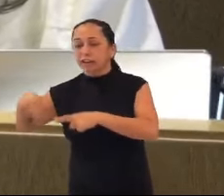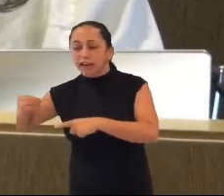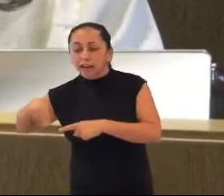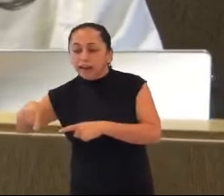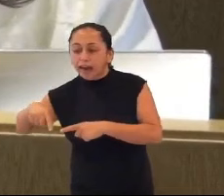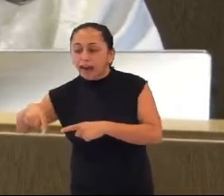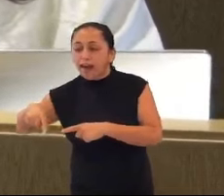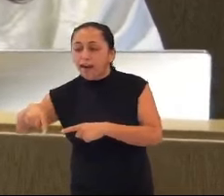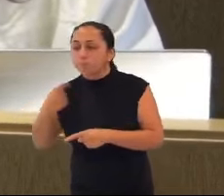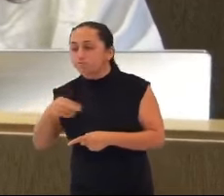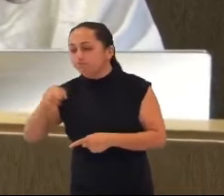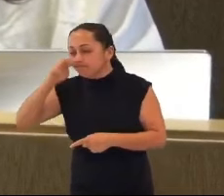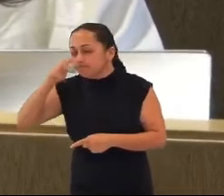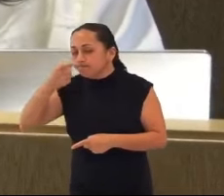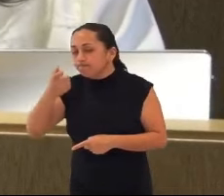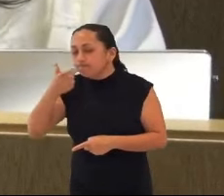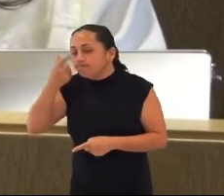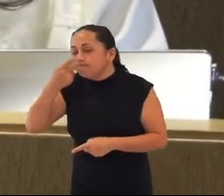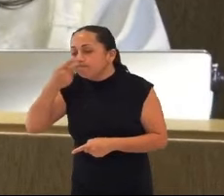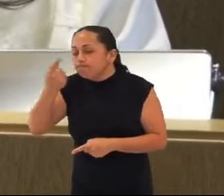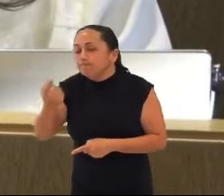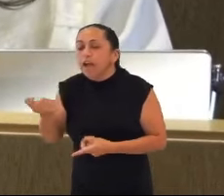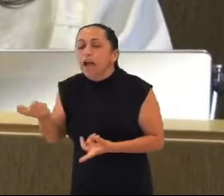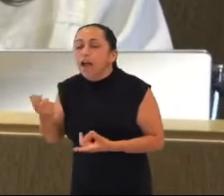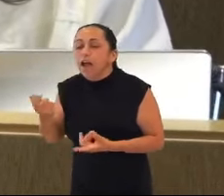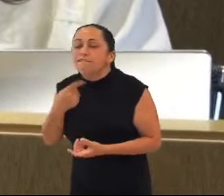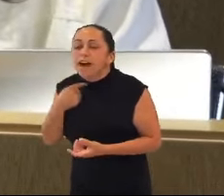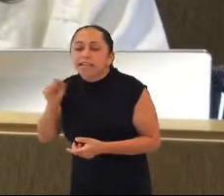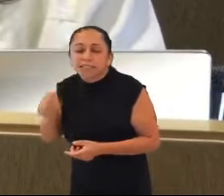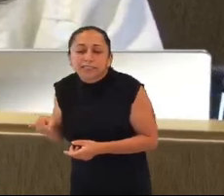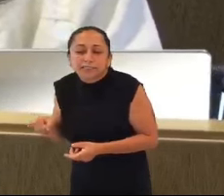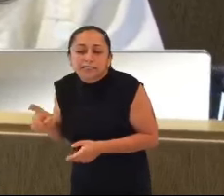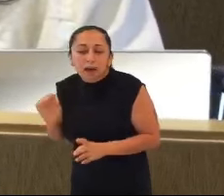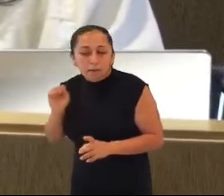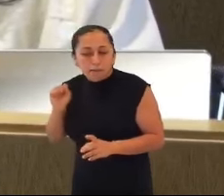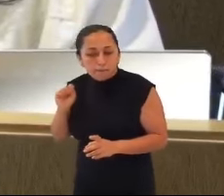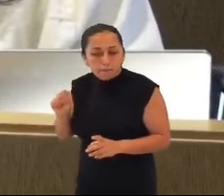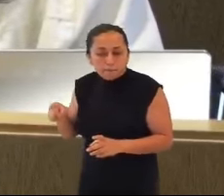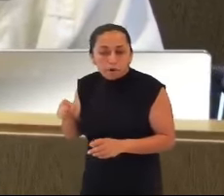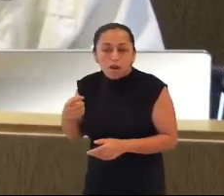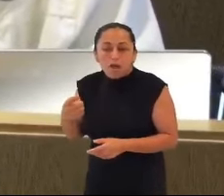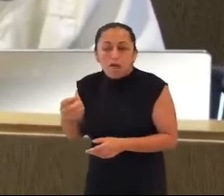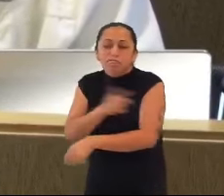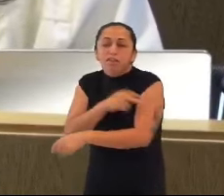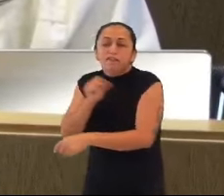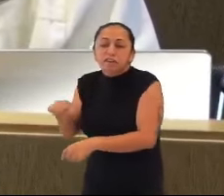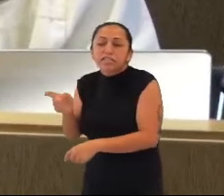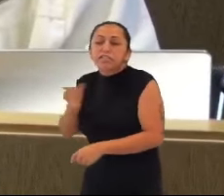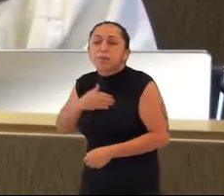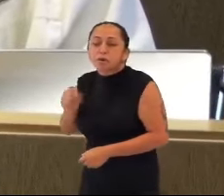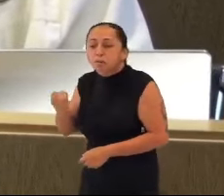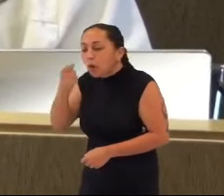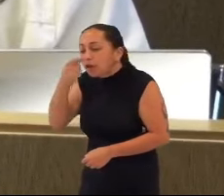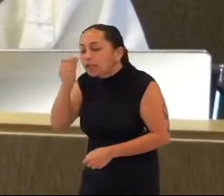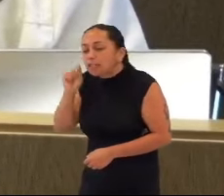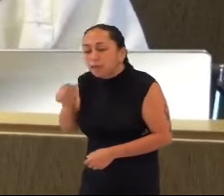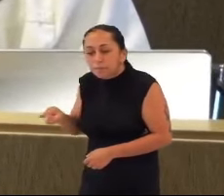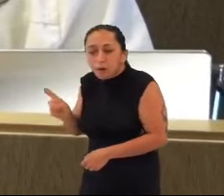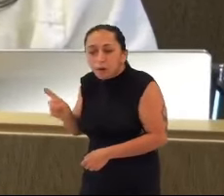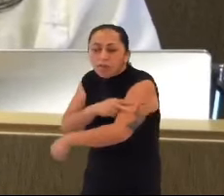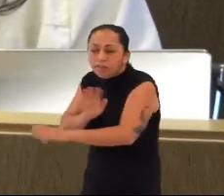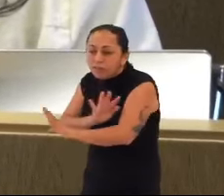avaricia, en su desmesura solamente para la defensa de sus propios intereses. Una